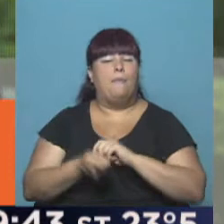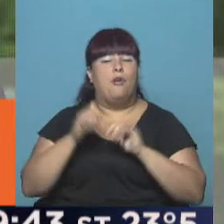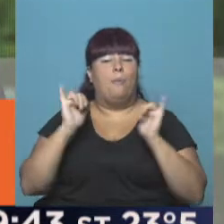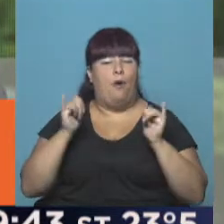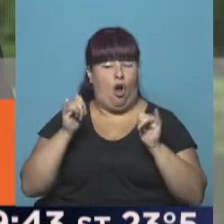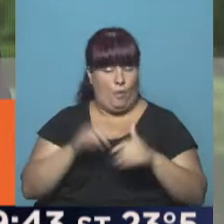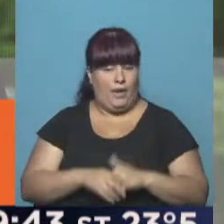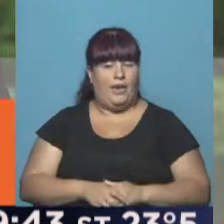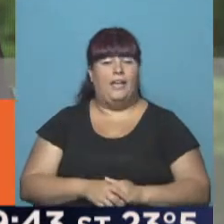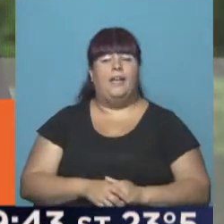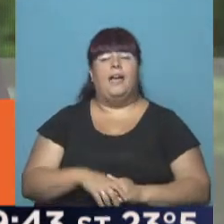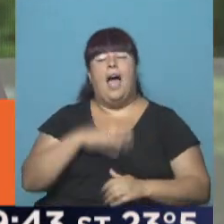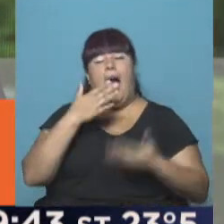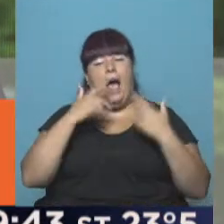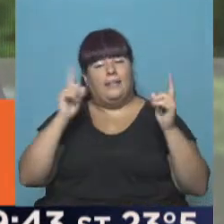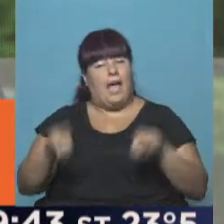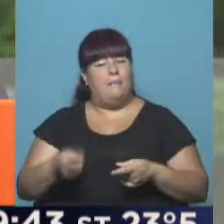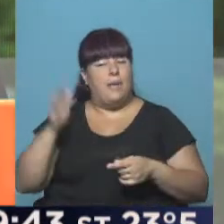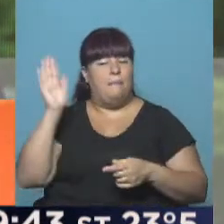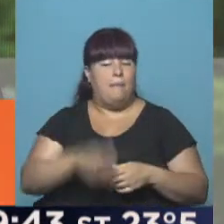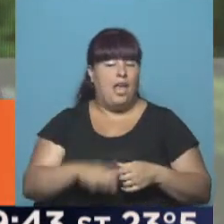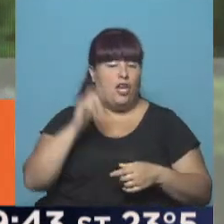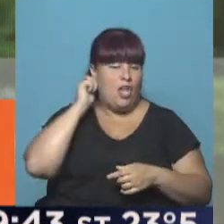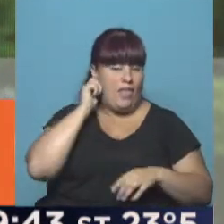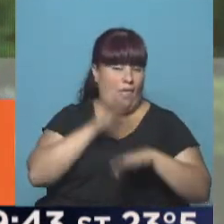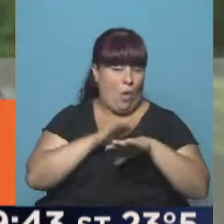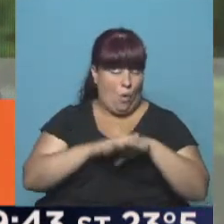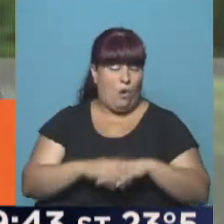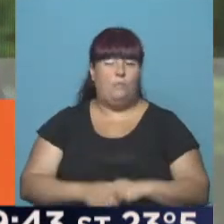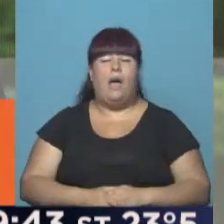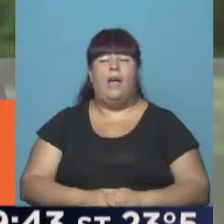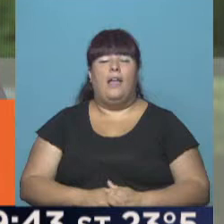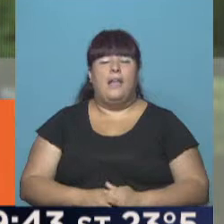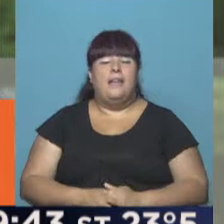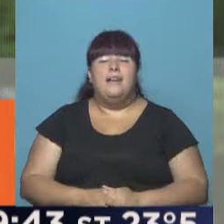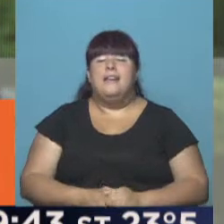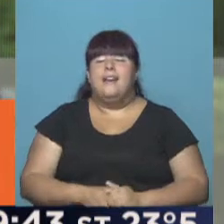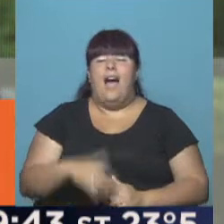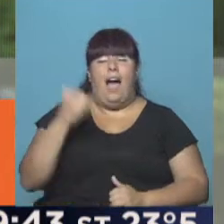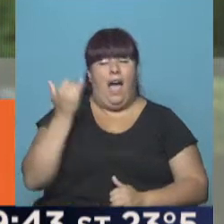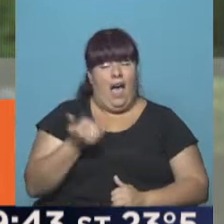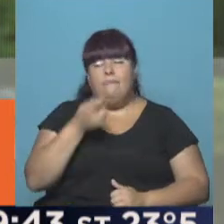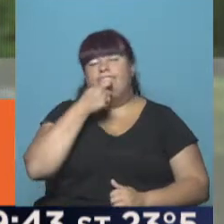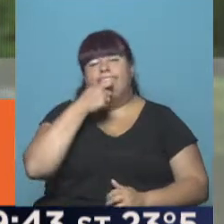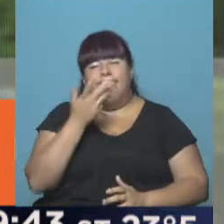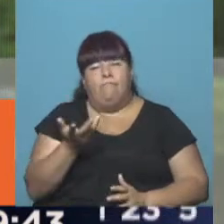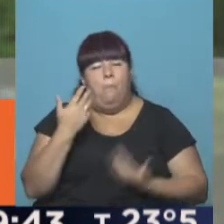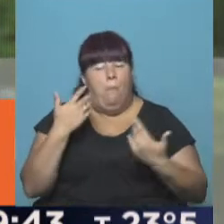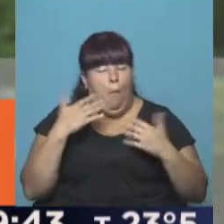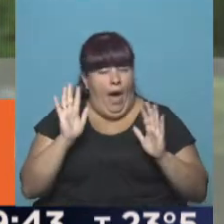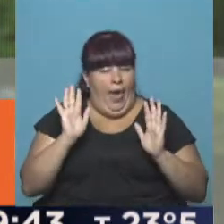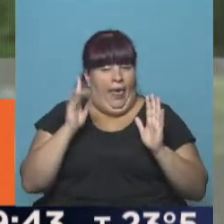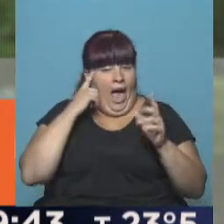juvenil, donde se habla también de la baja de la edad de imputabilidad, ¿hay, por ejemplo, la posibilidad de